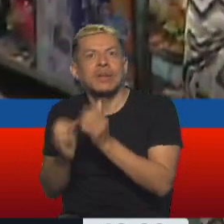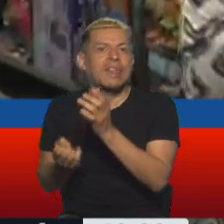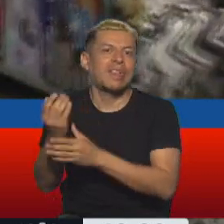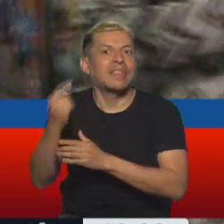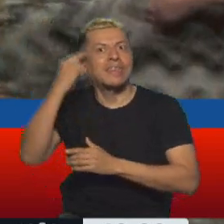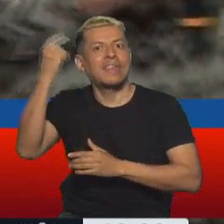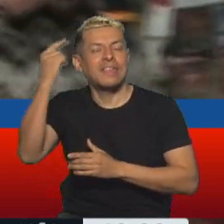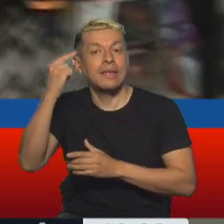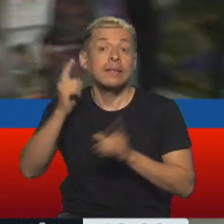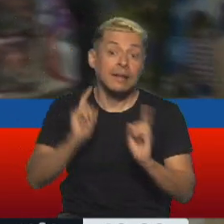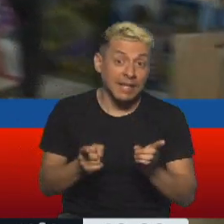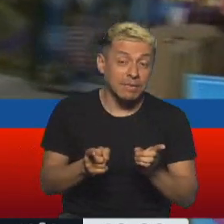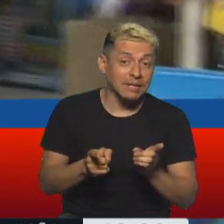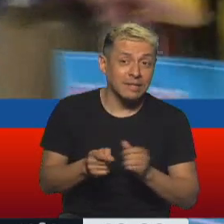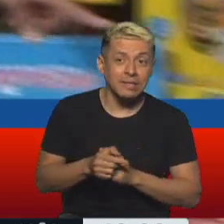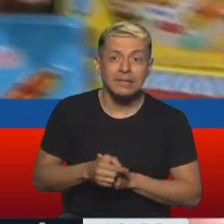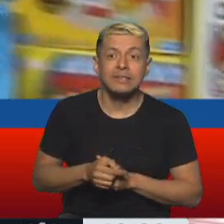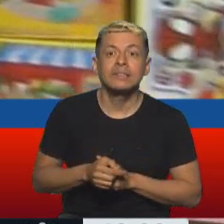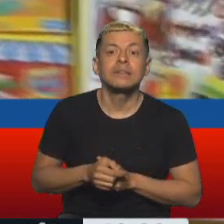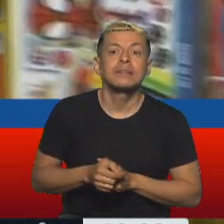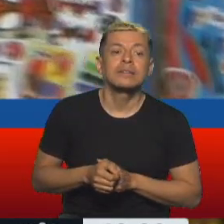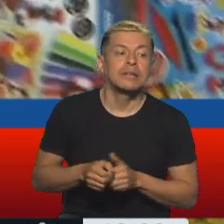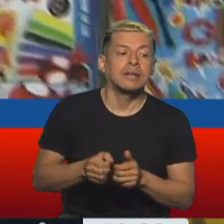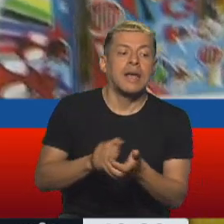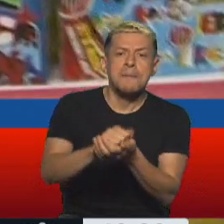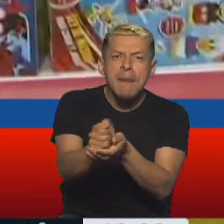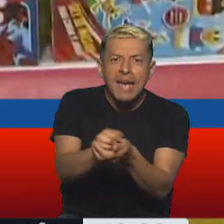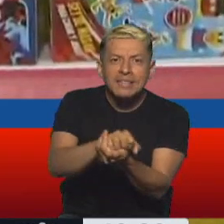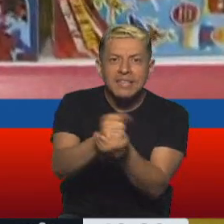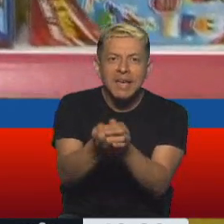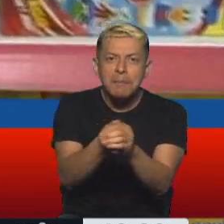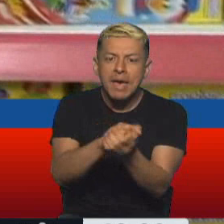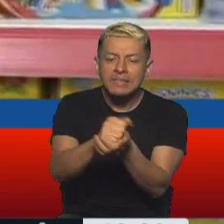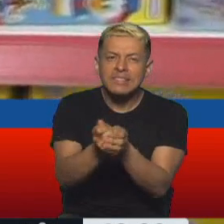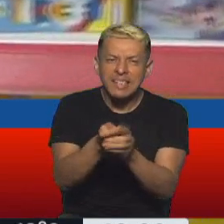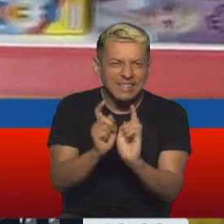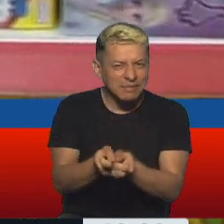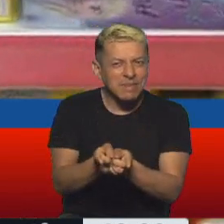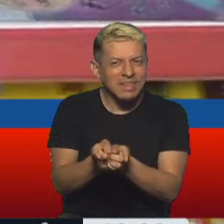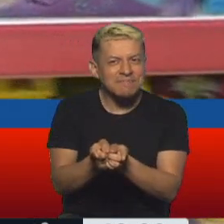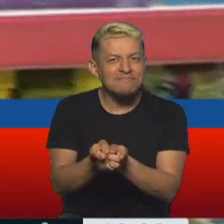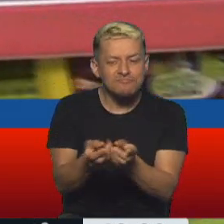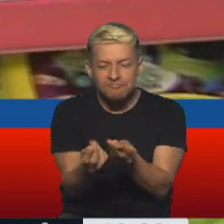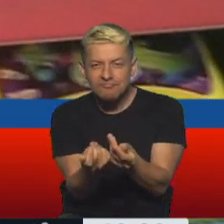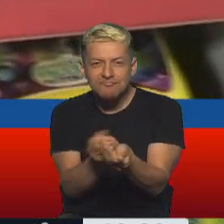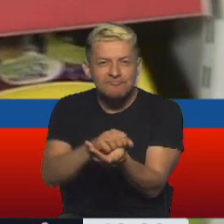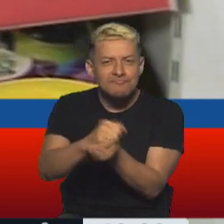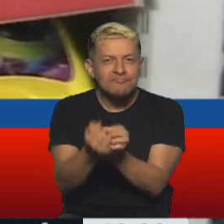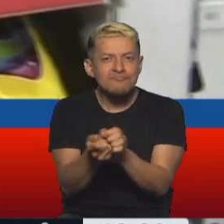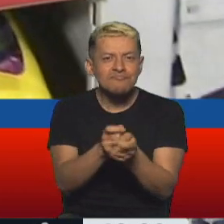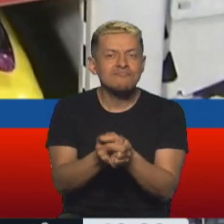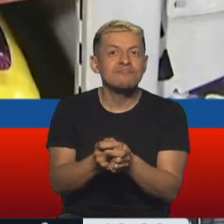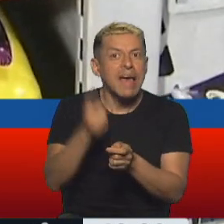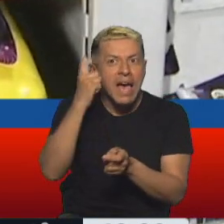también. Masa también tenés de 200, 300, 400 pesos para arriba. Perfecto. Y también es para la manipulación y para el crecimiento.